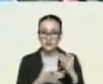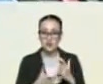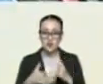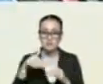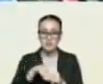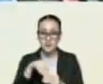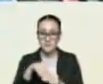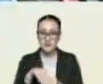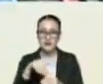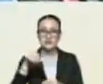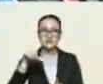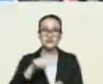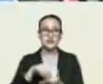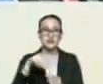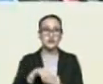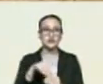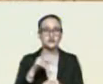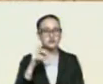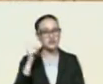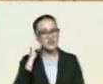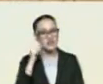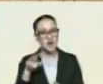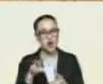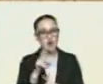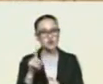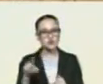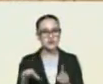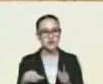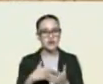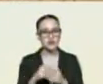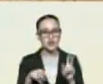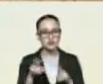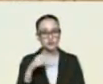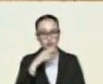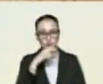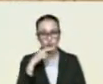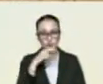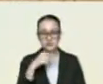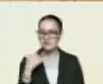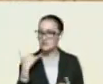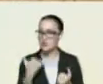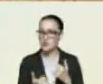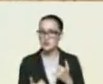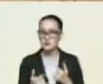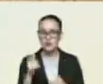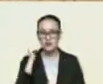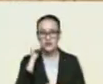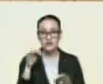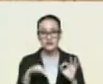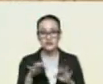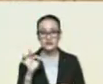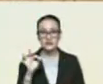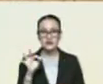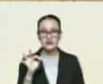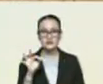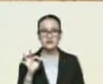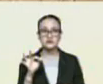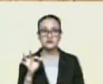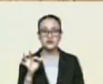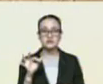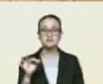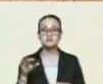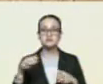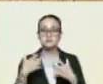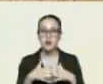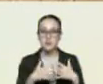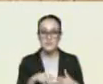electoral en los centros de votación entre los días 11 y 12 de octubre. Y finalmente, el día 13, se hizo la